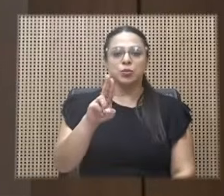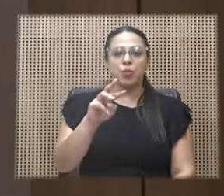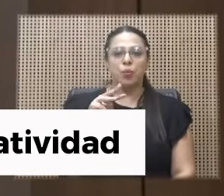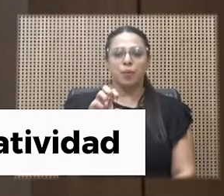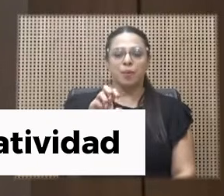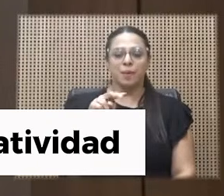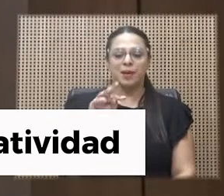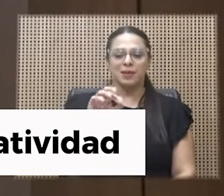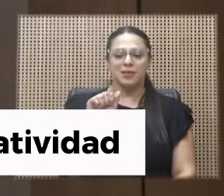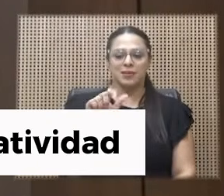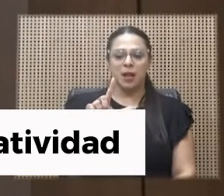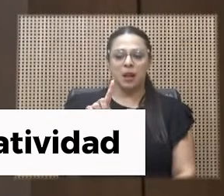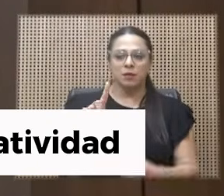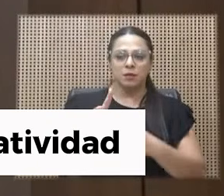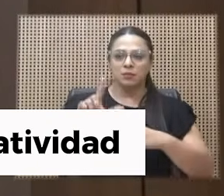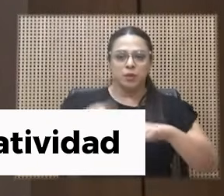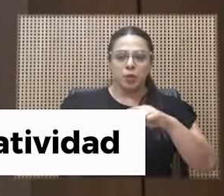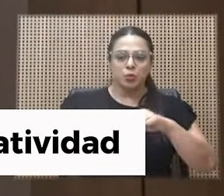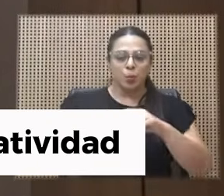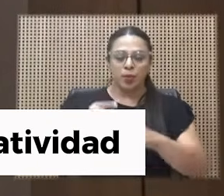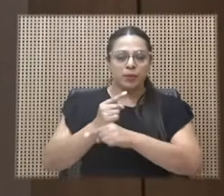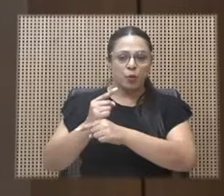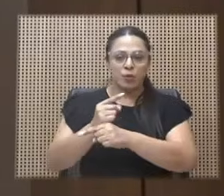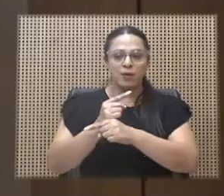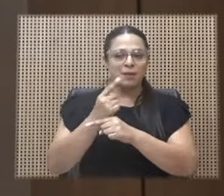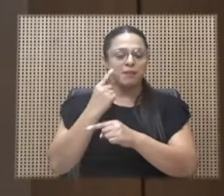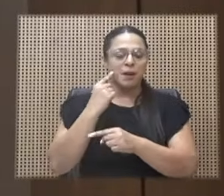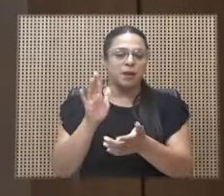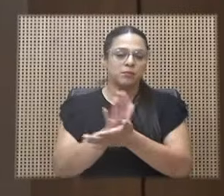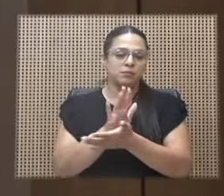reglamentaria para determinar que no impida la operatividad.